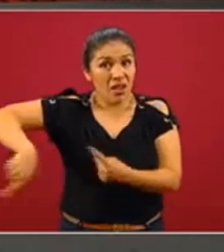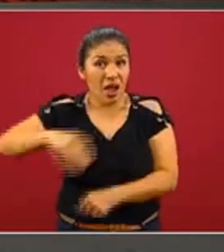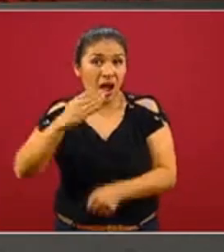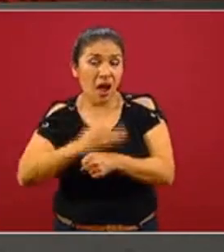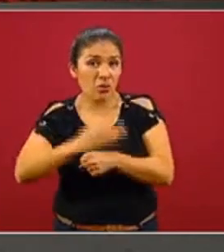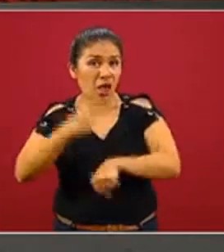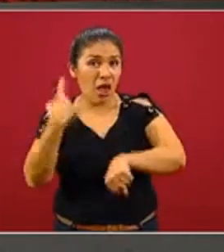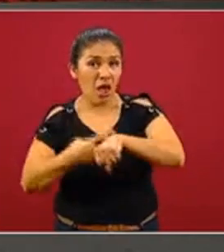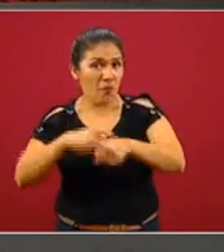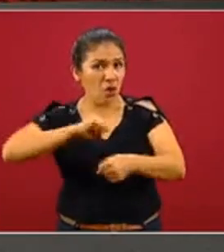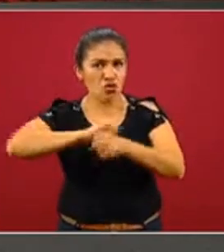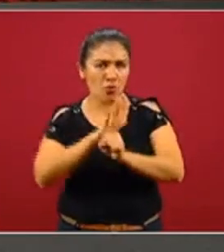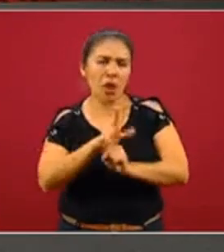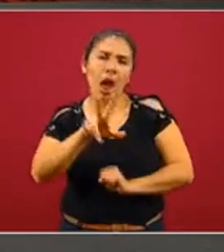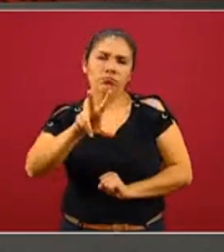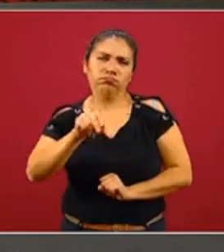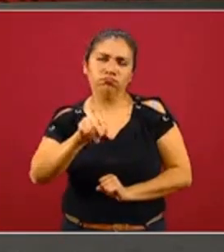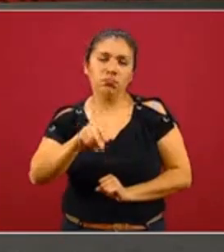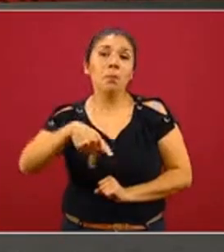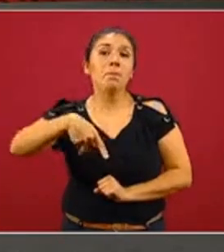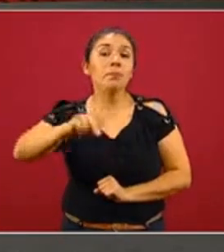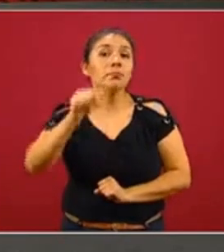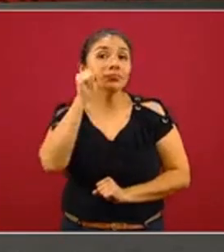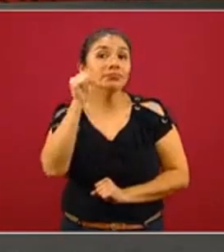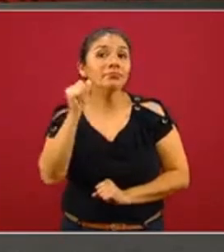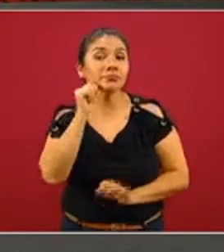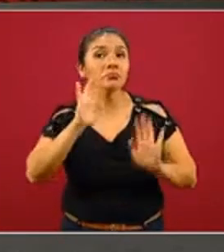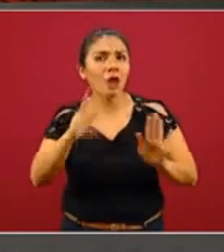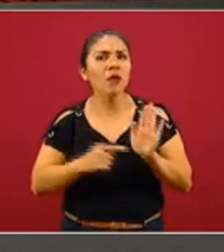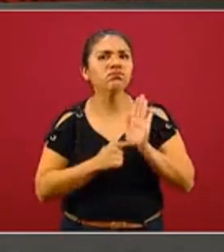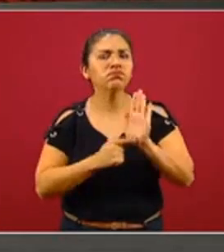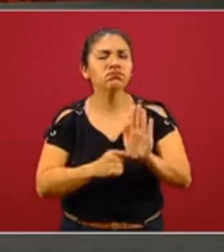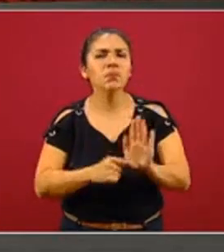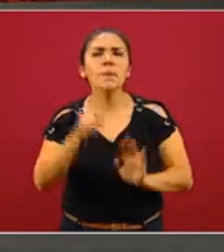enfermedad, al día de ayer se habían presentado